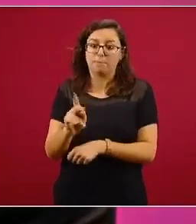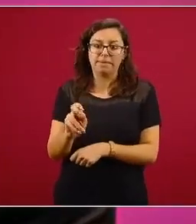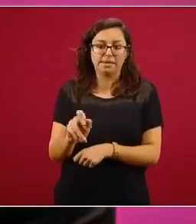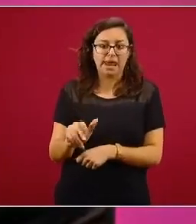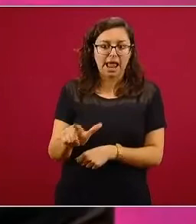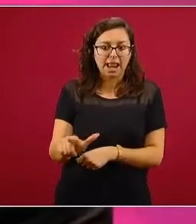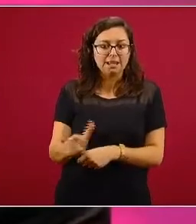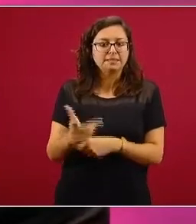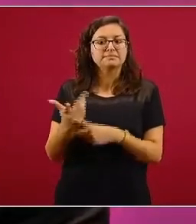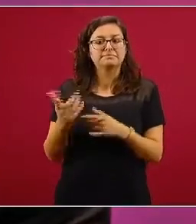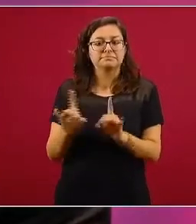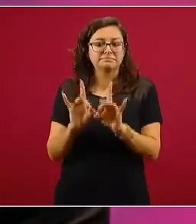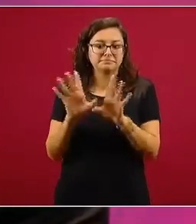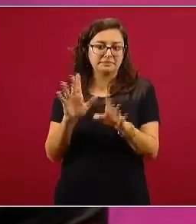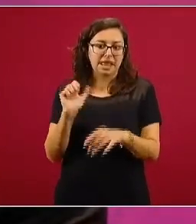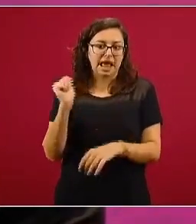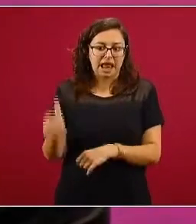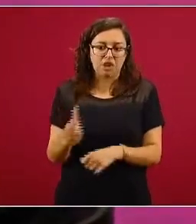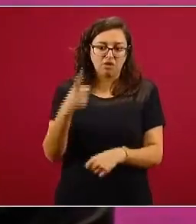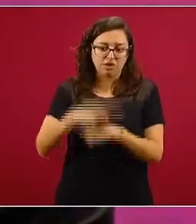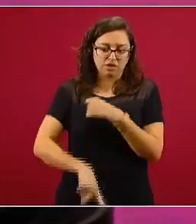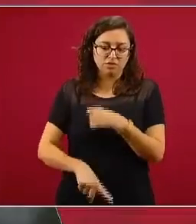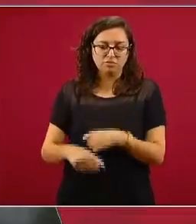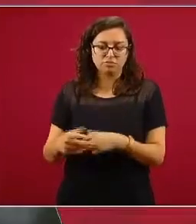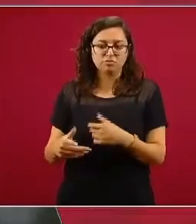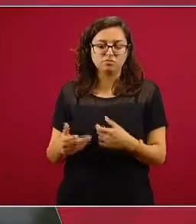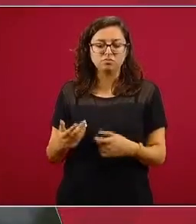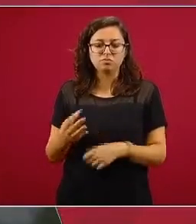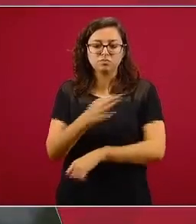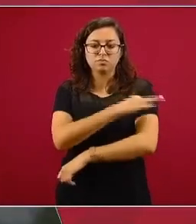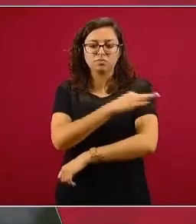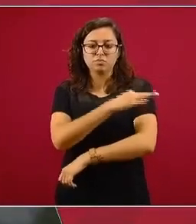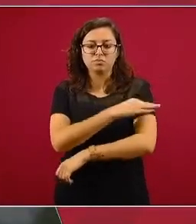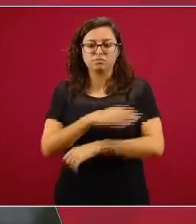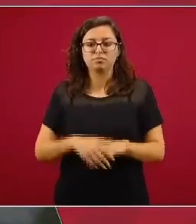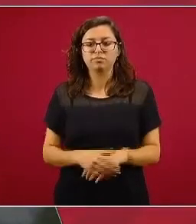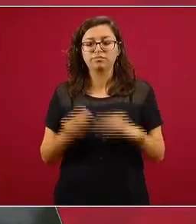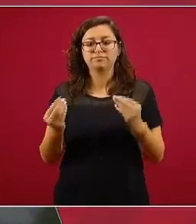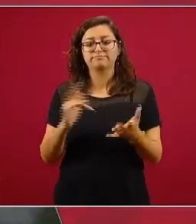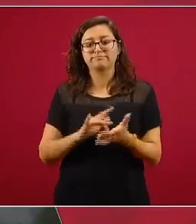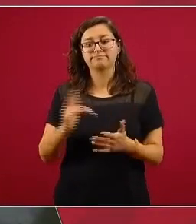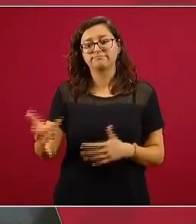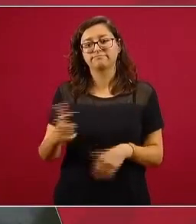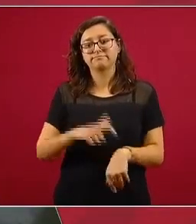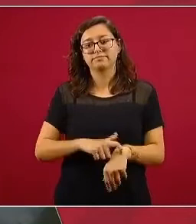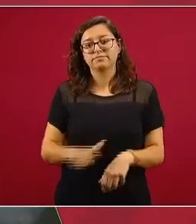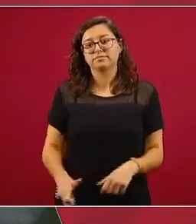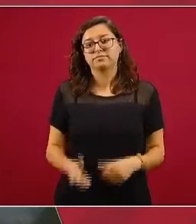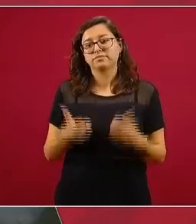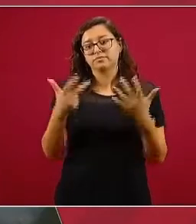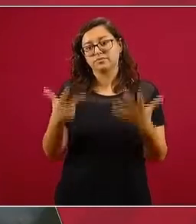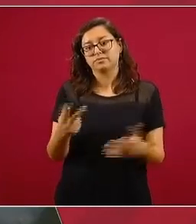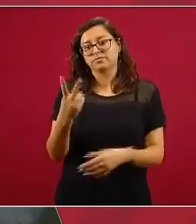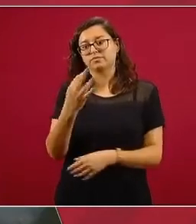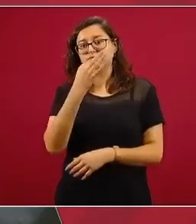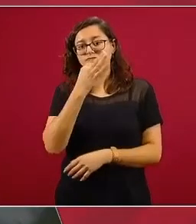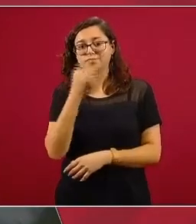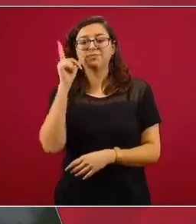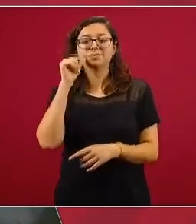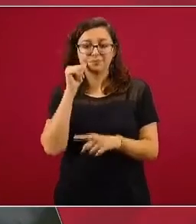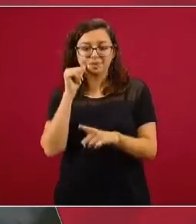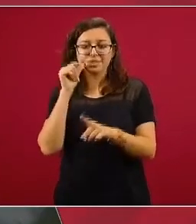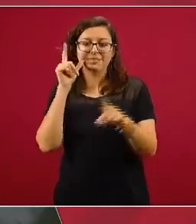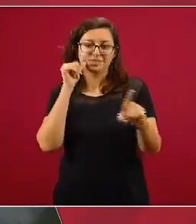caso, de un daño causado por la vacuna. Muchas gracias, pues son las 20:02. Mañana queda pendiente Juan